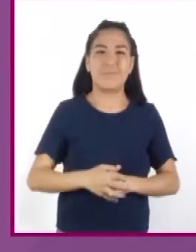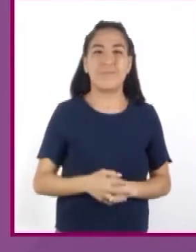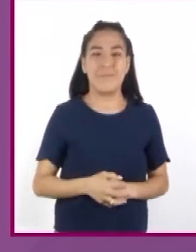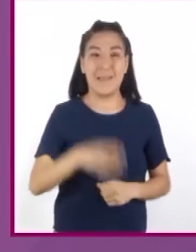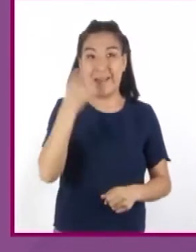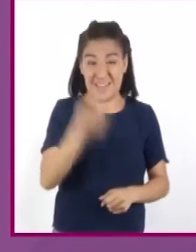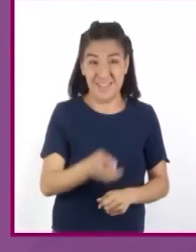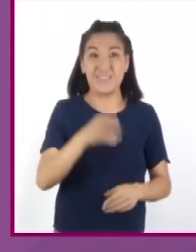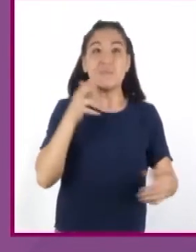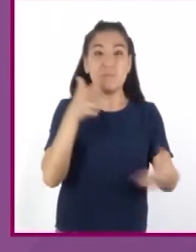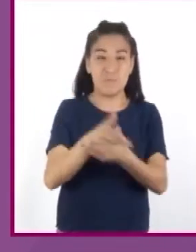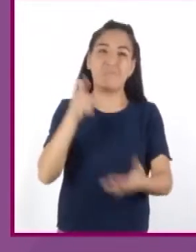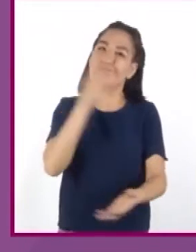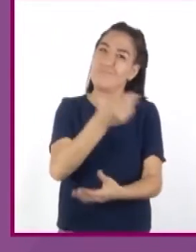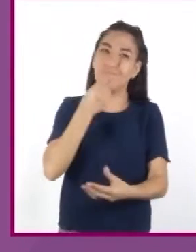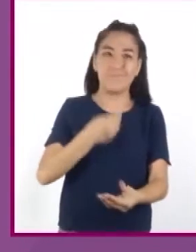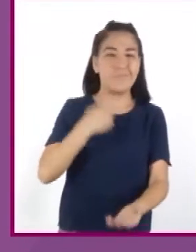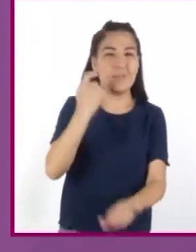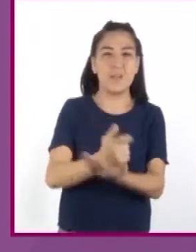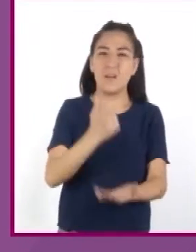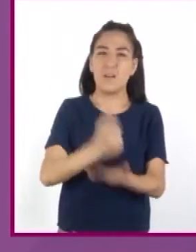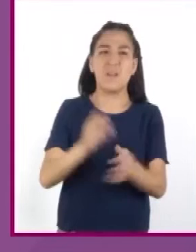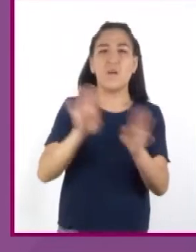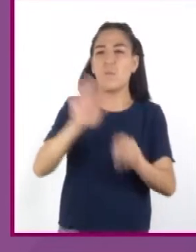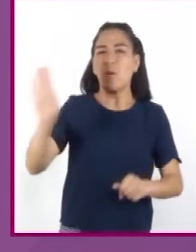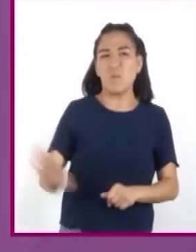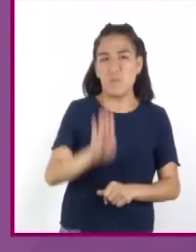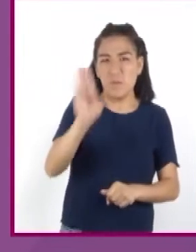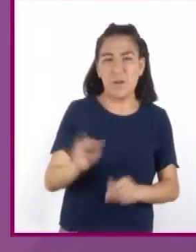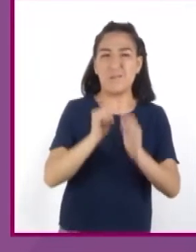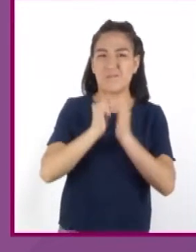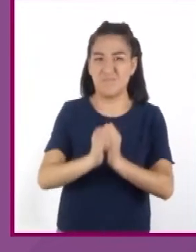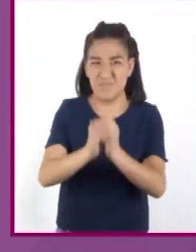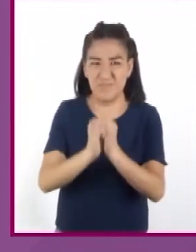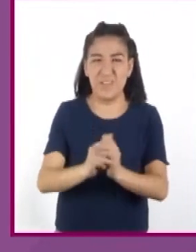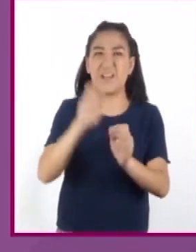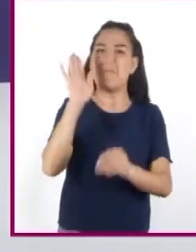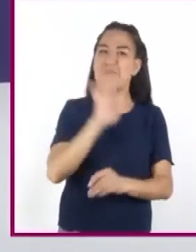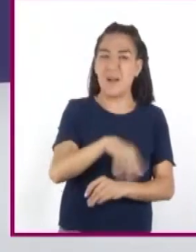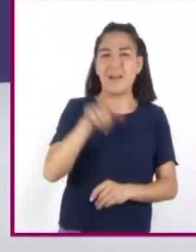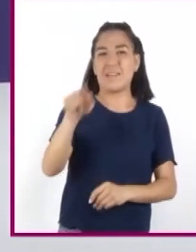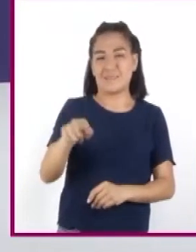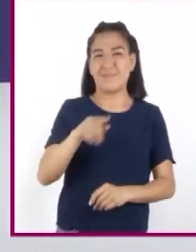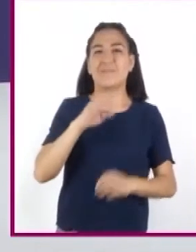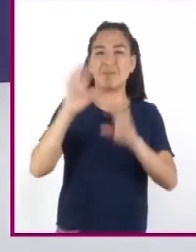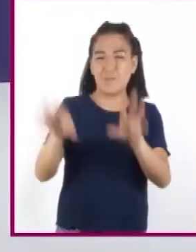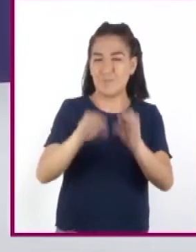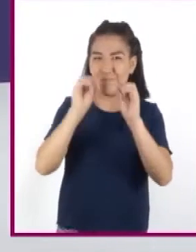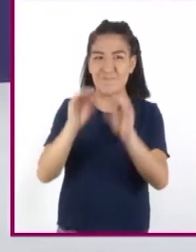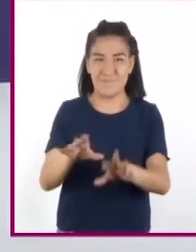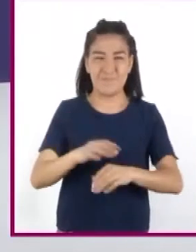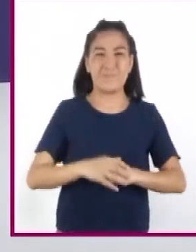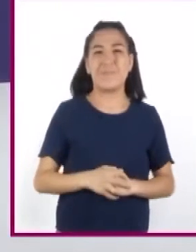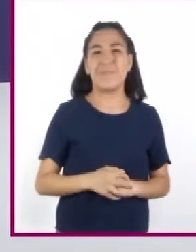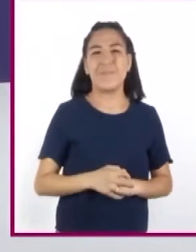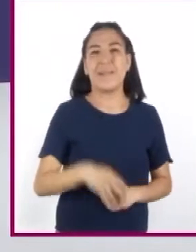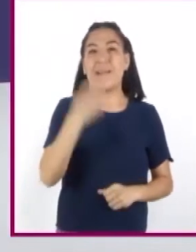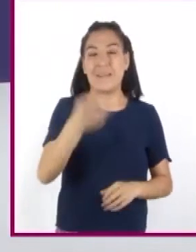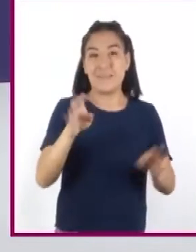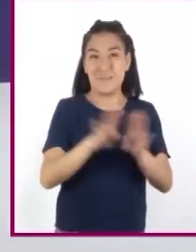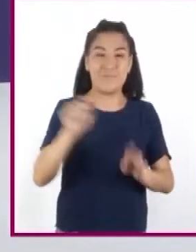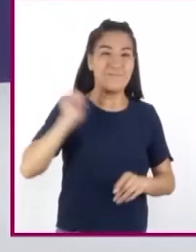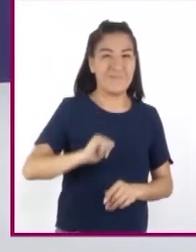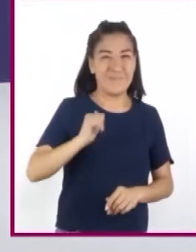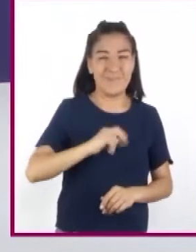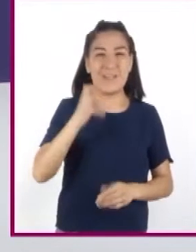Este tipo de actos paganos fueron tachados de hechicería, idolatría y brujería. El legado de la época colonial